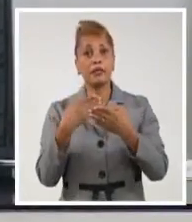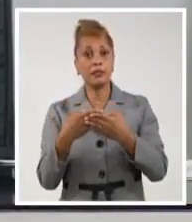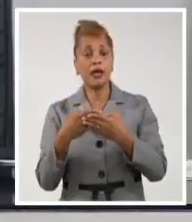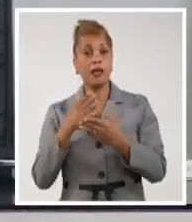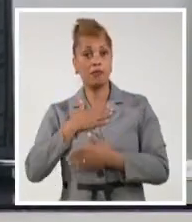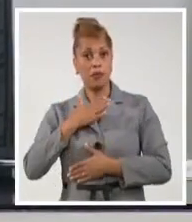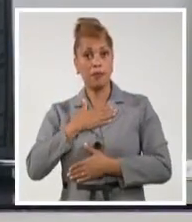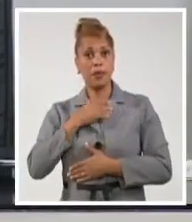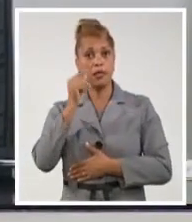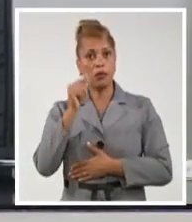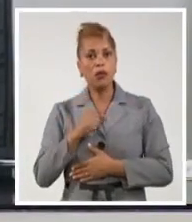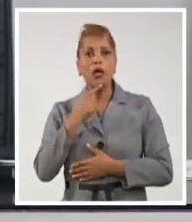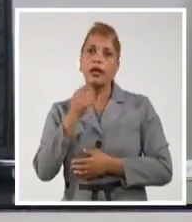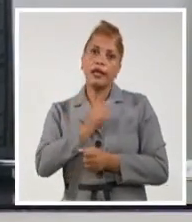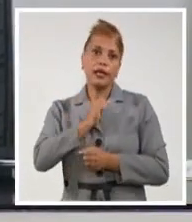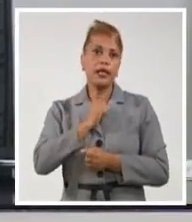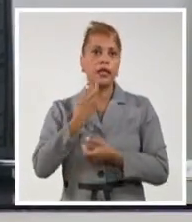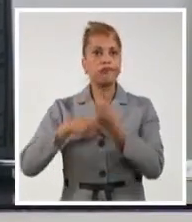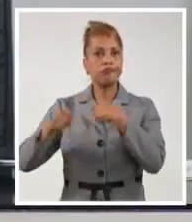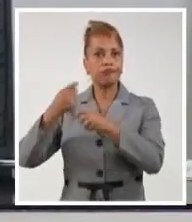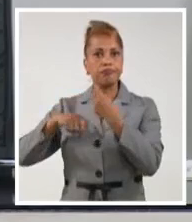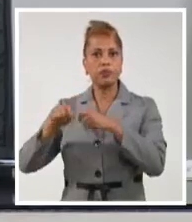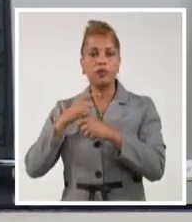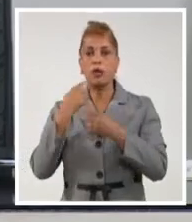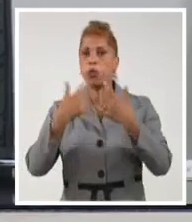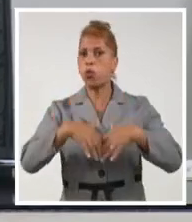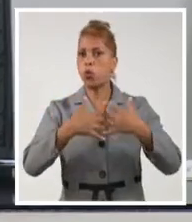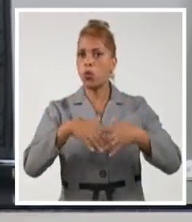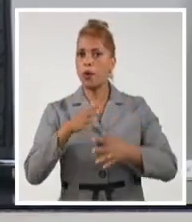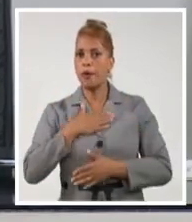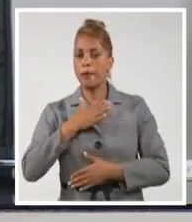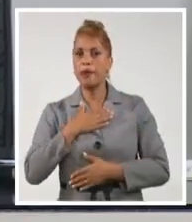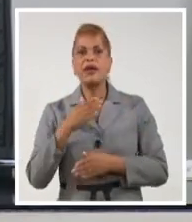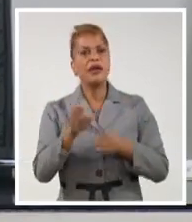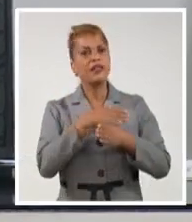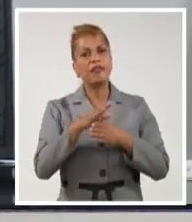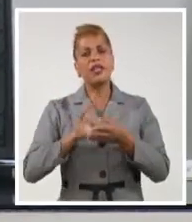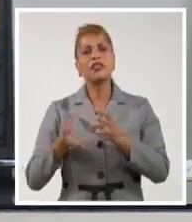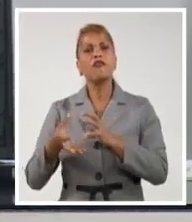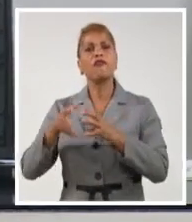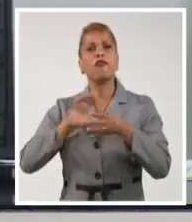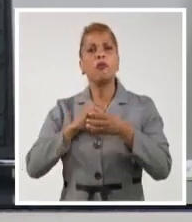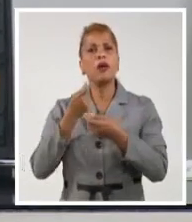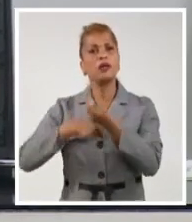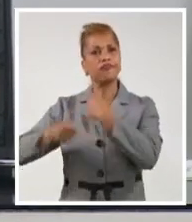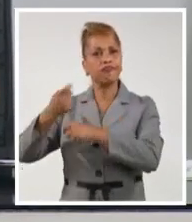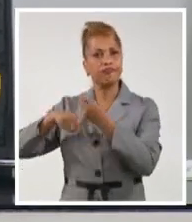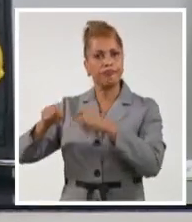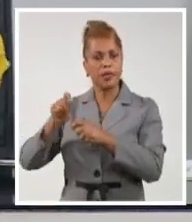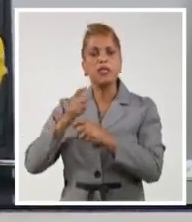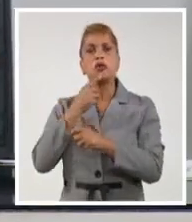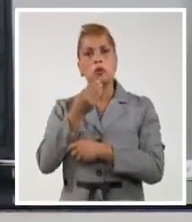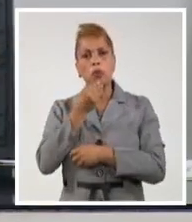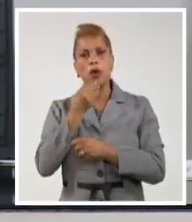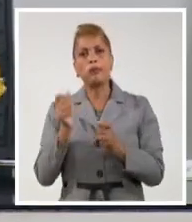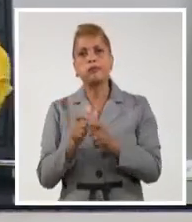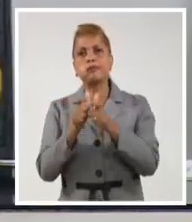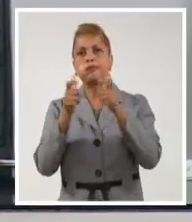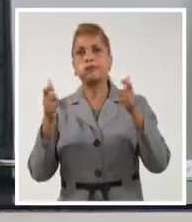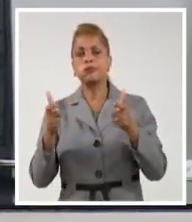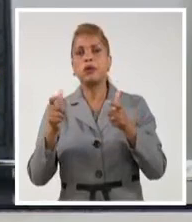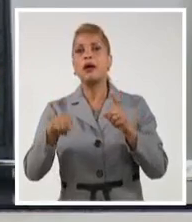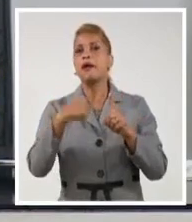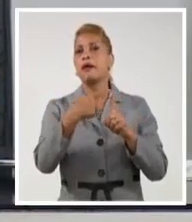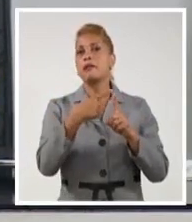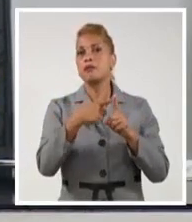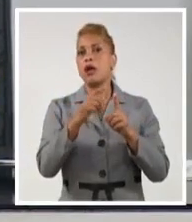por exportar sus producciones. Es que hay alrededor de 700 formas de gestión estatal que pudieran incrementar, o sea, que pudieran sumarse